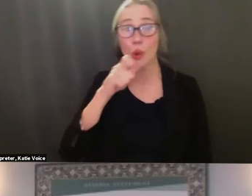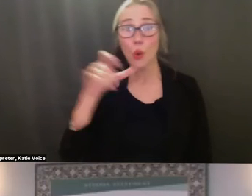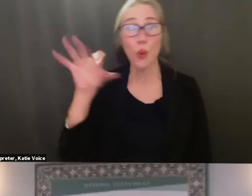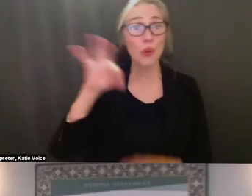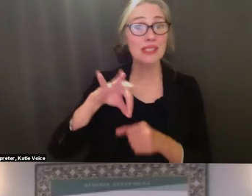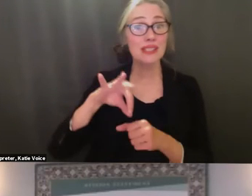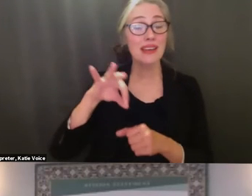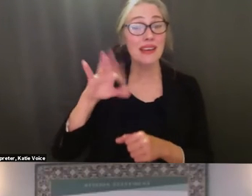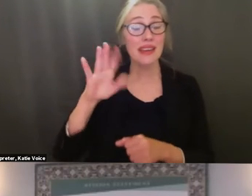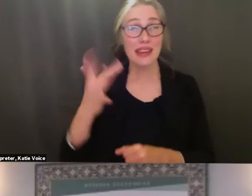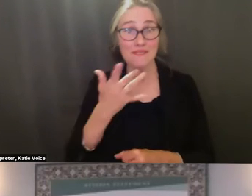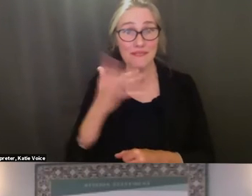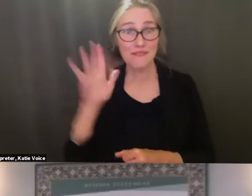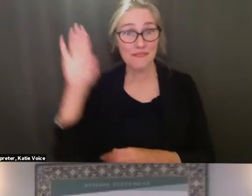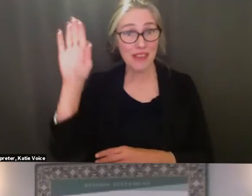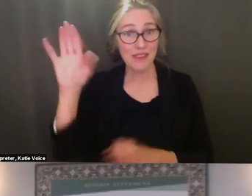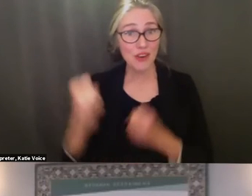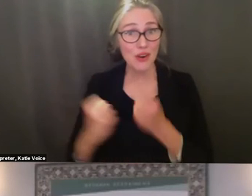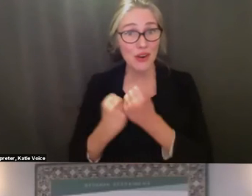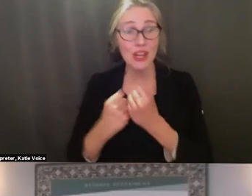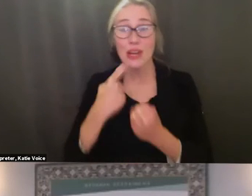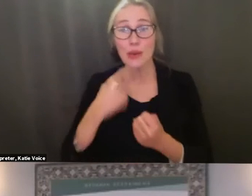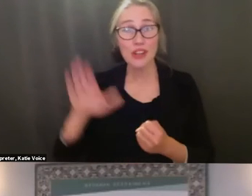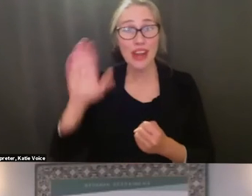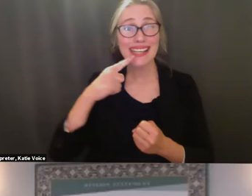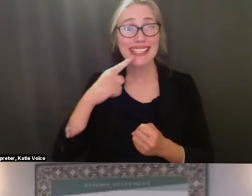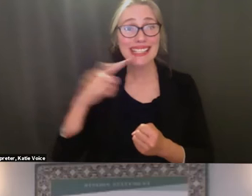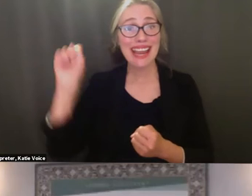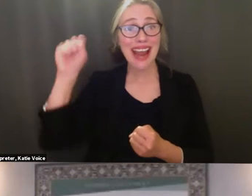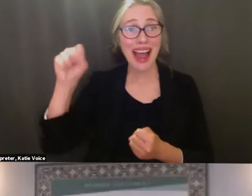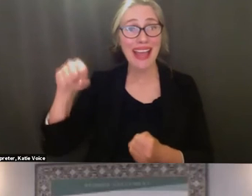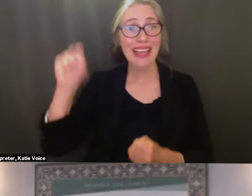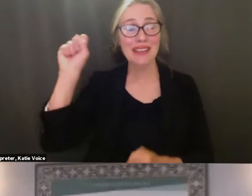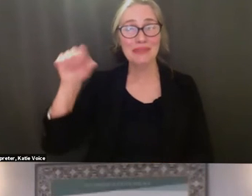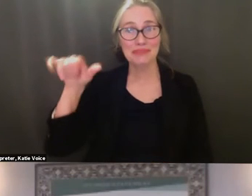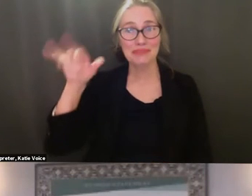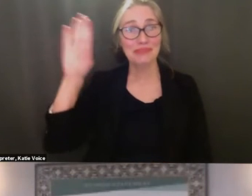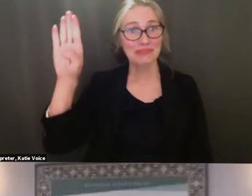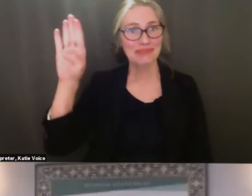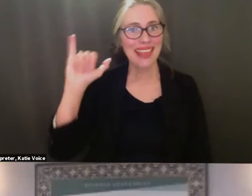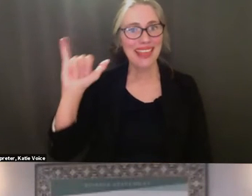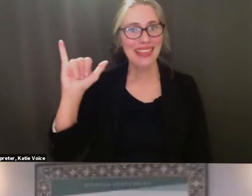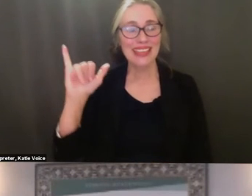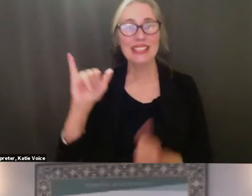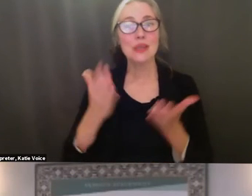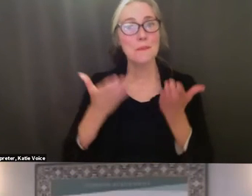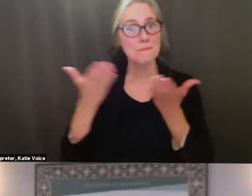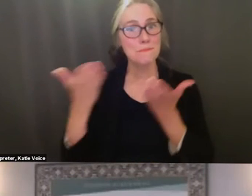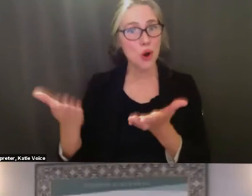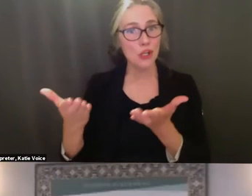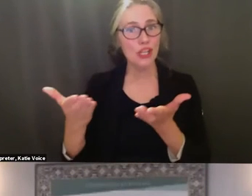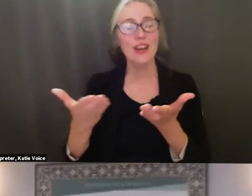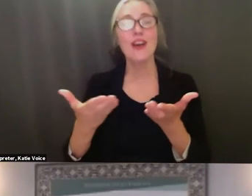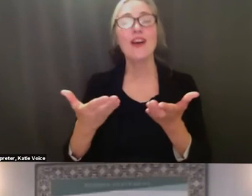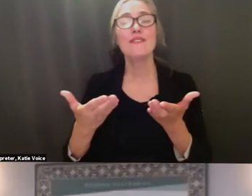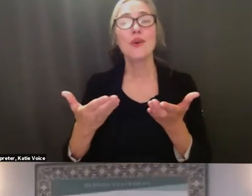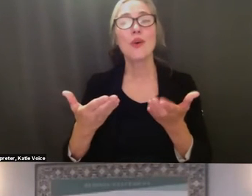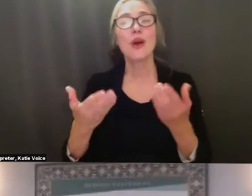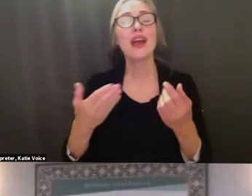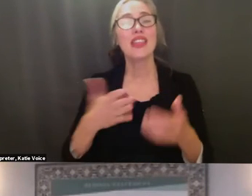a favor? Digan yo o levanten la mano. Yo. Esta moción para